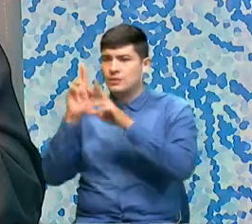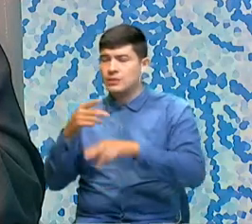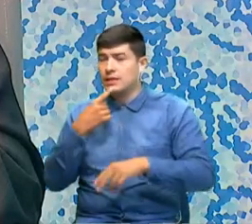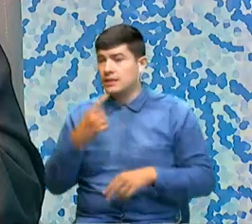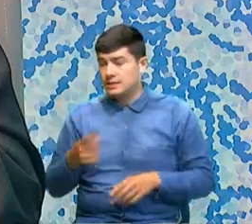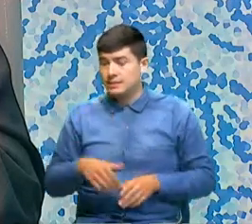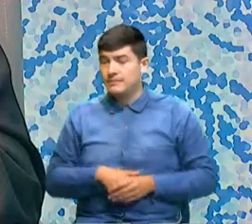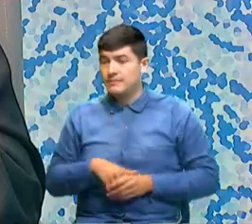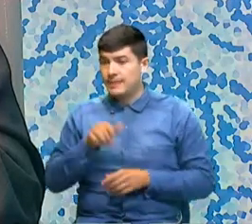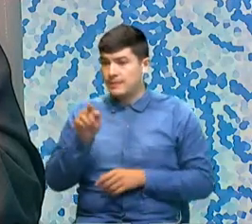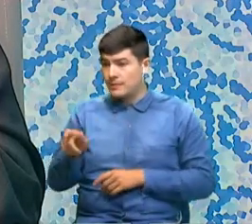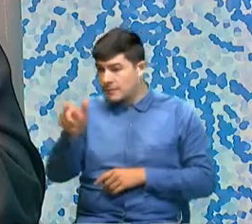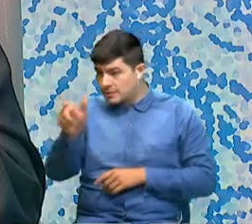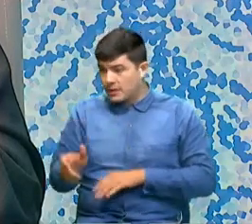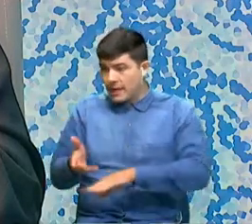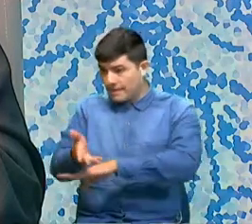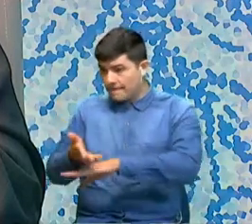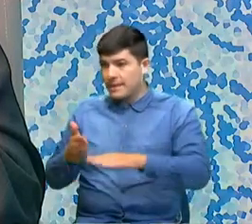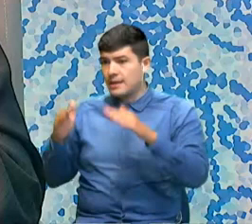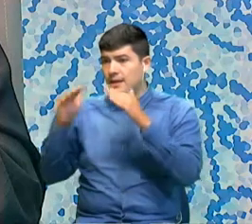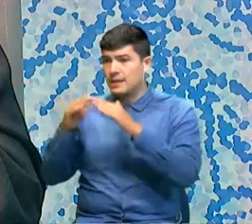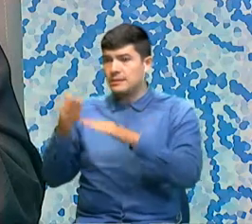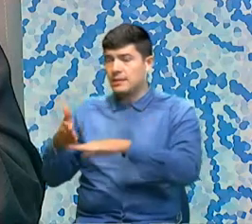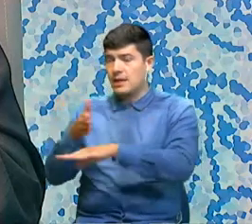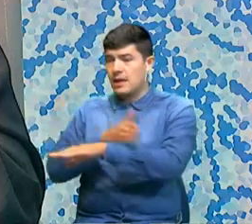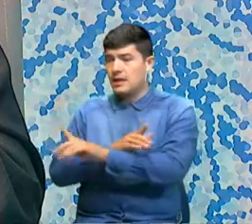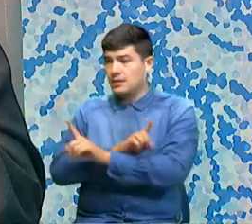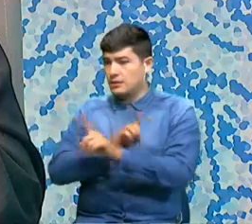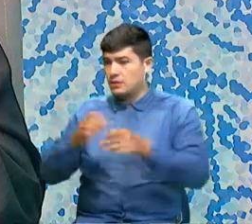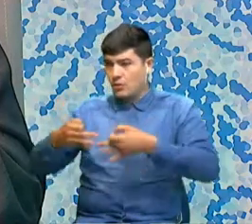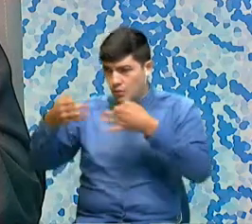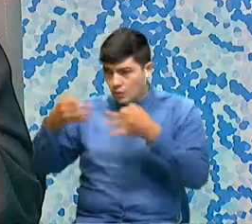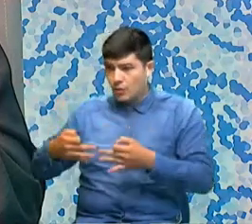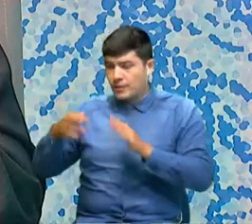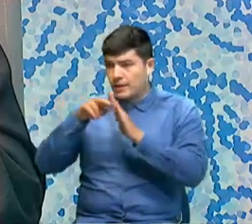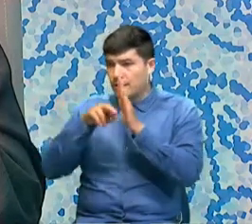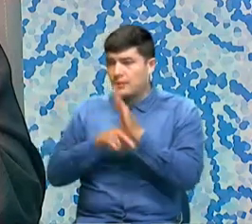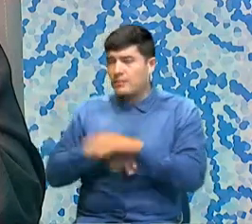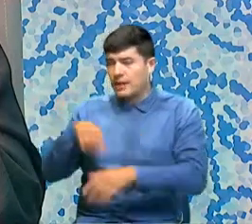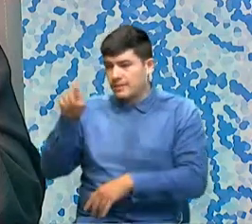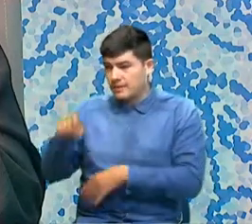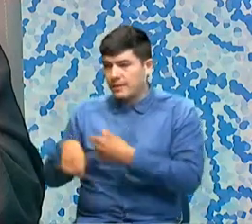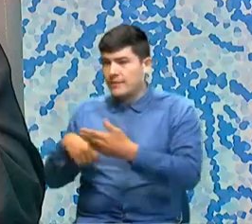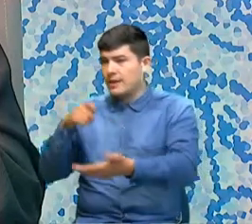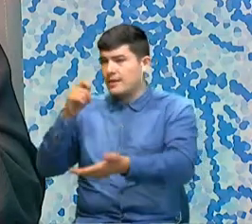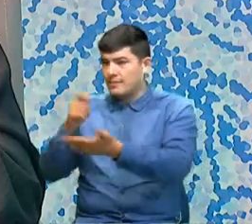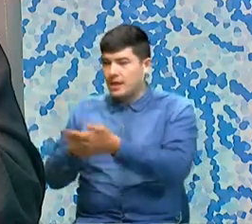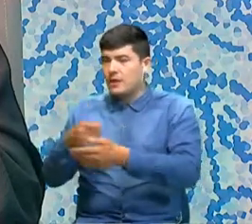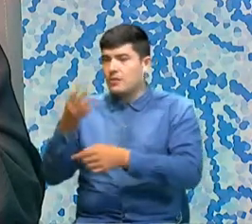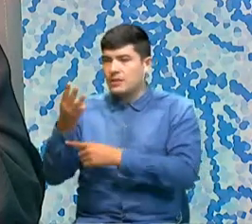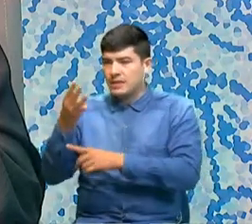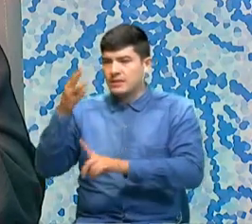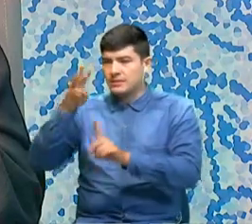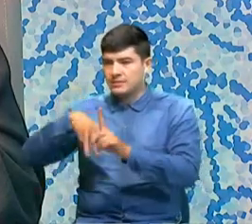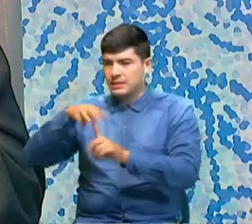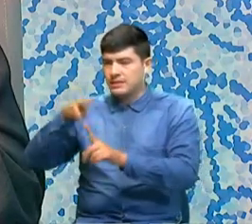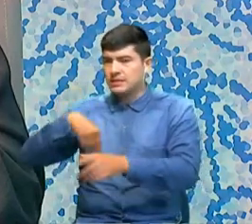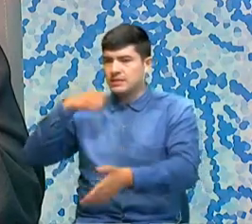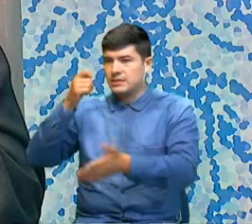que pida el inmueble sin generarse cumplimiento alguno tendrá que pagar 3 cánones de